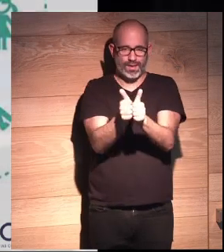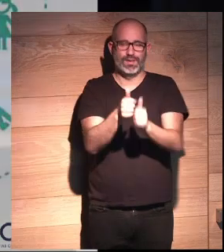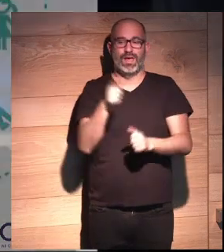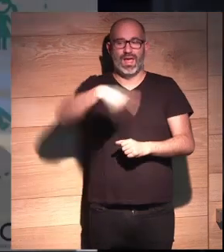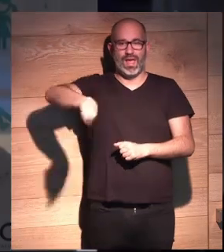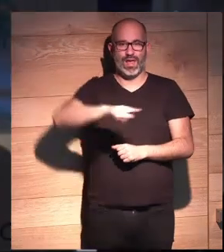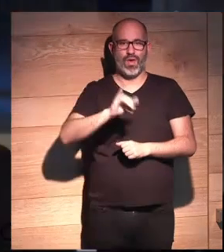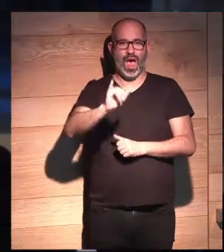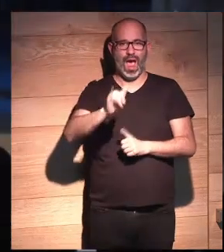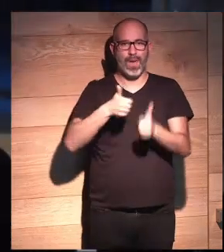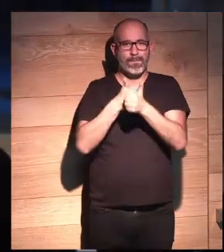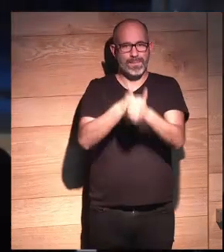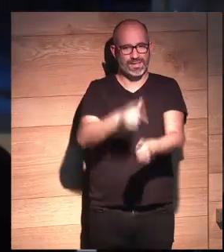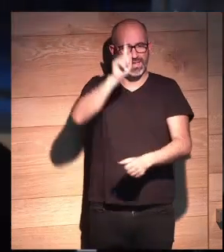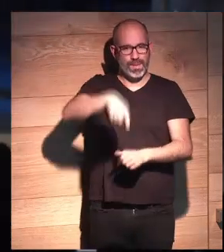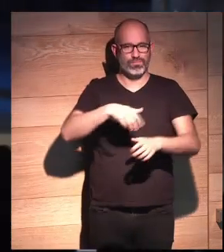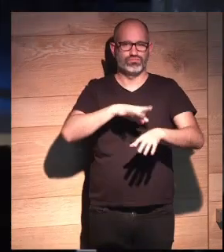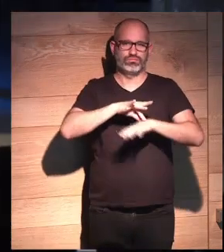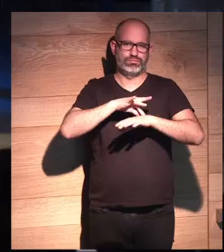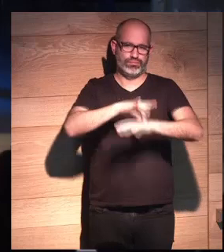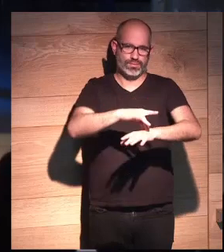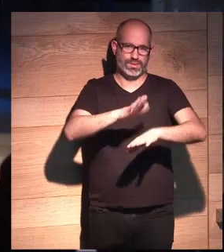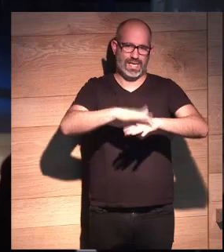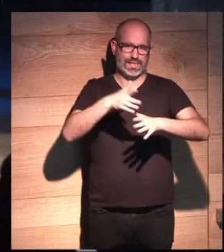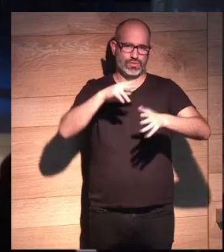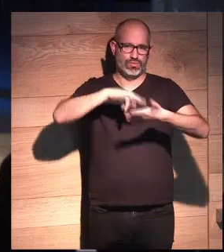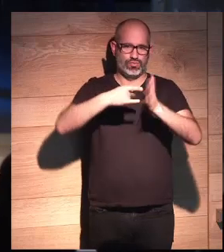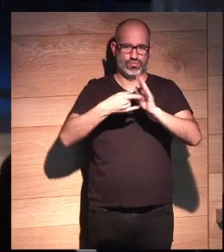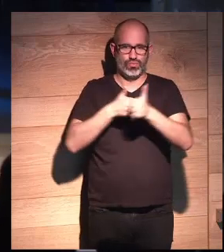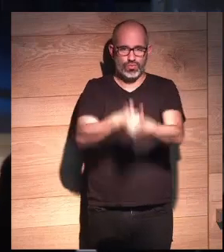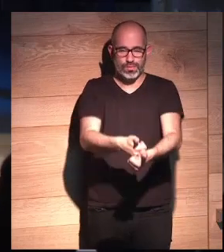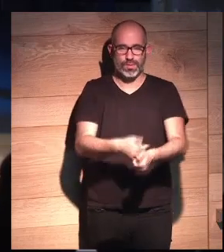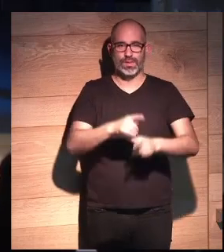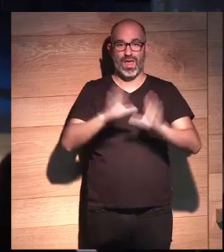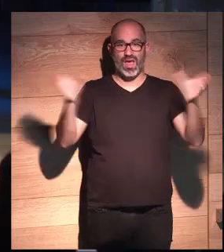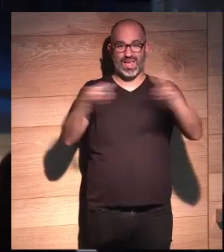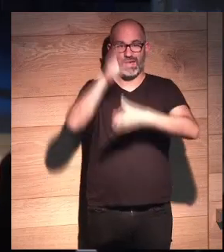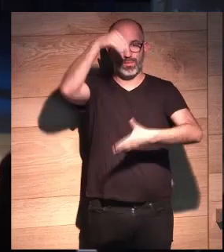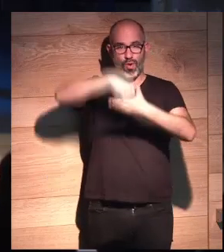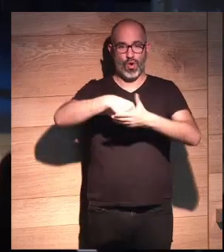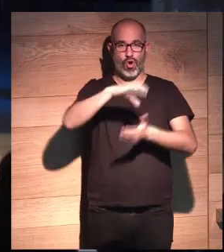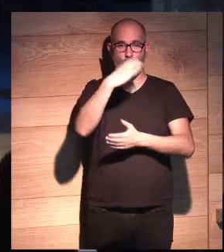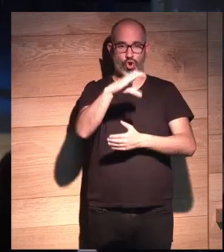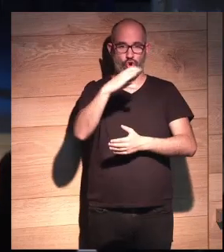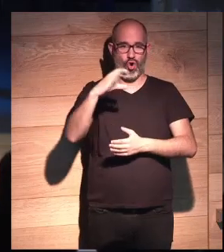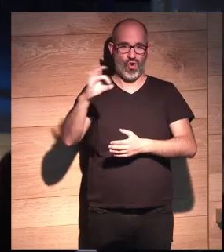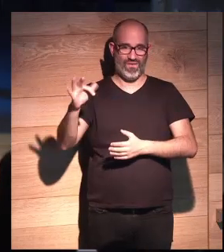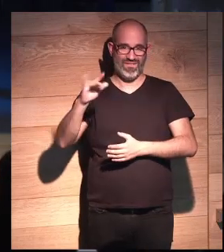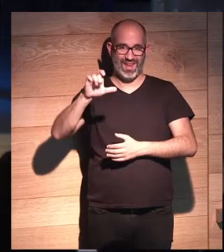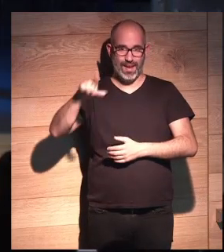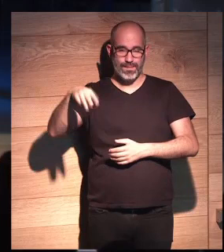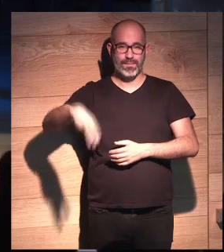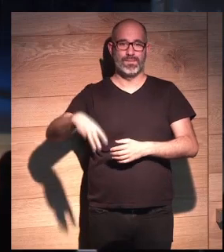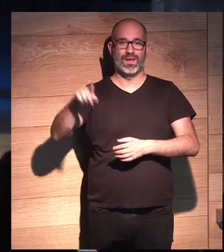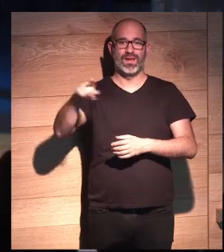Tendrán una mentorización también de sus proyectos. Dentro del equipo de Cofilm, Patricia de Luna, cineasta y madre